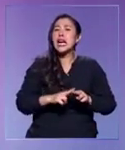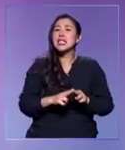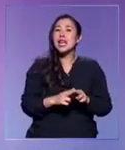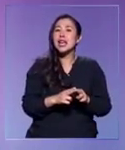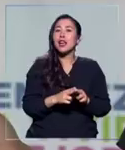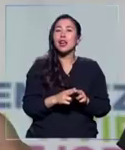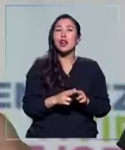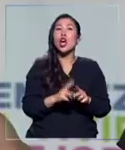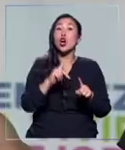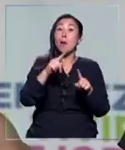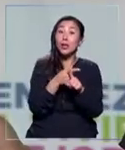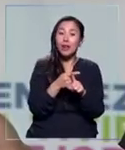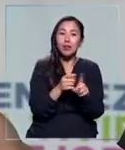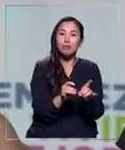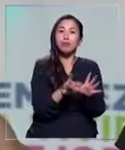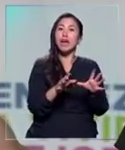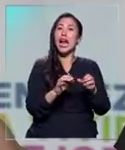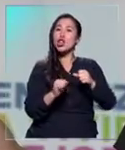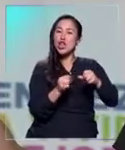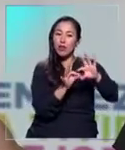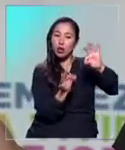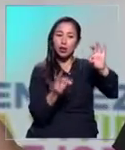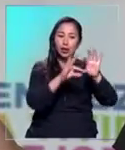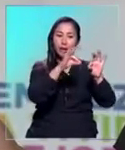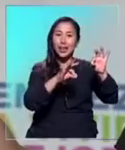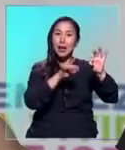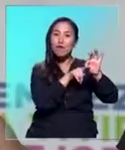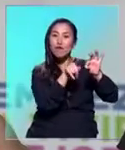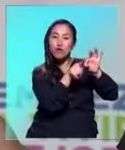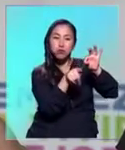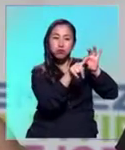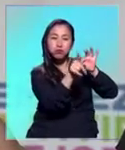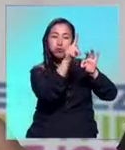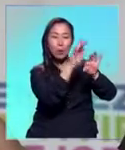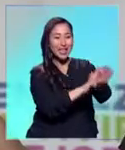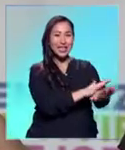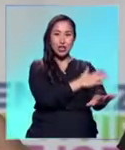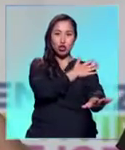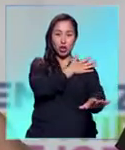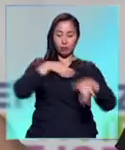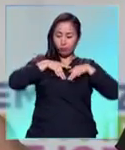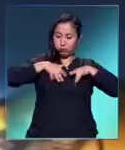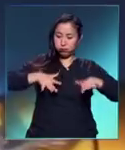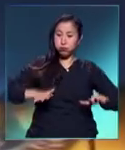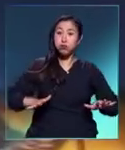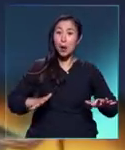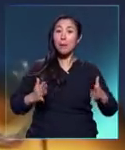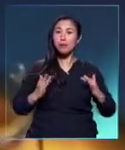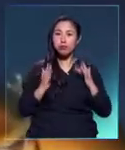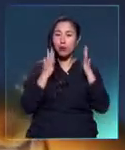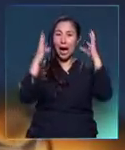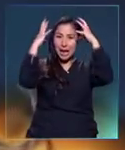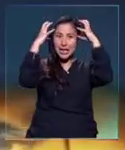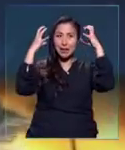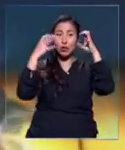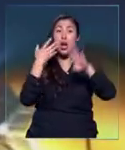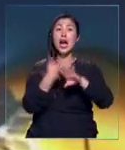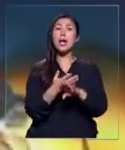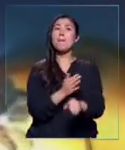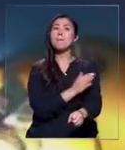activar los nervios, ¿cierto?, que conducen la información sensorial del cuerpo hacia el cerebro. Hay un generador de